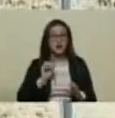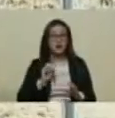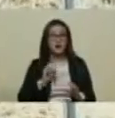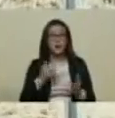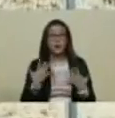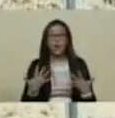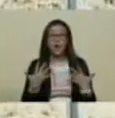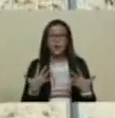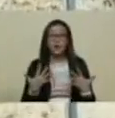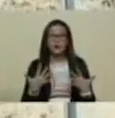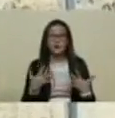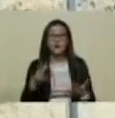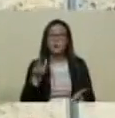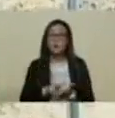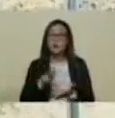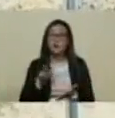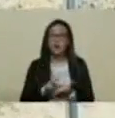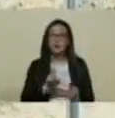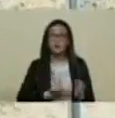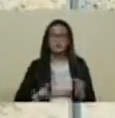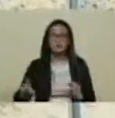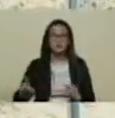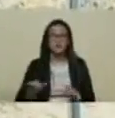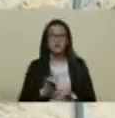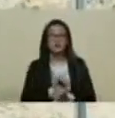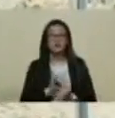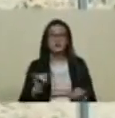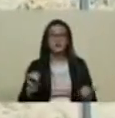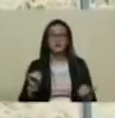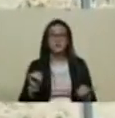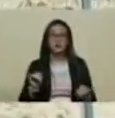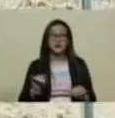Elías. Estoy aprobando los recursos para terminar